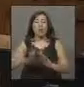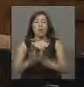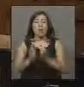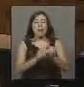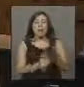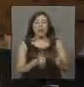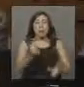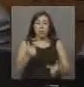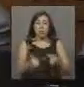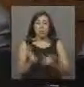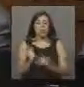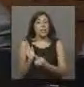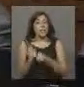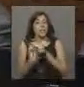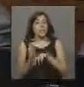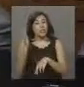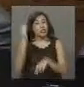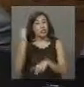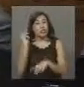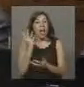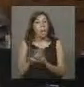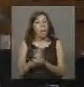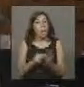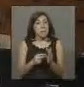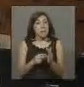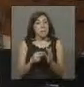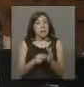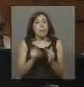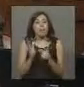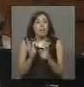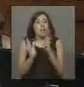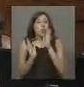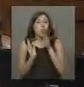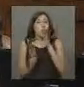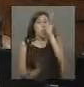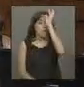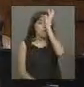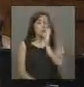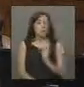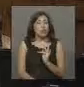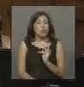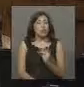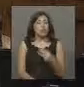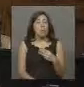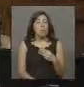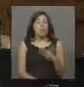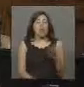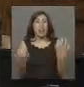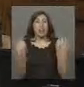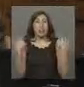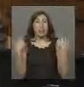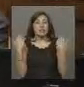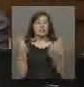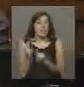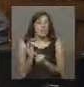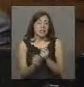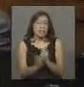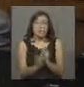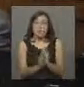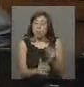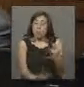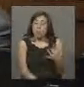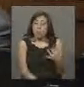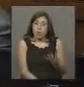este proyecto tenía una grave falencia, no contemplaba funcionarios municipales a cargo de tamaña responsabilidad. Como dije